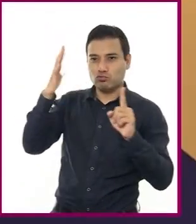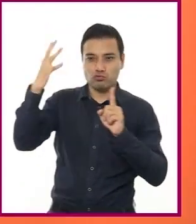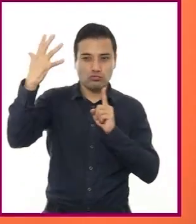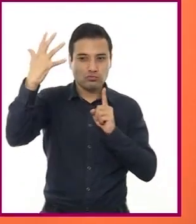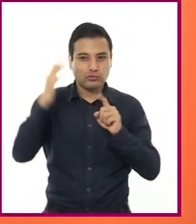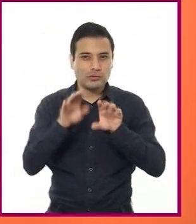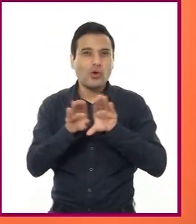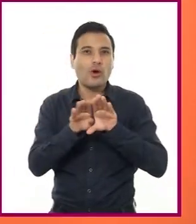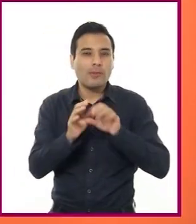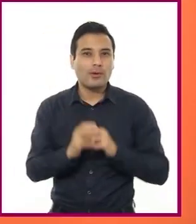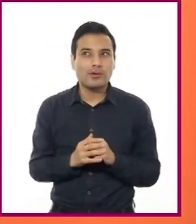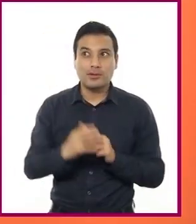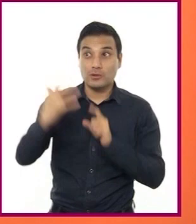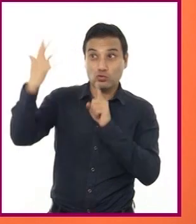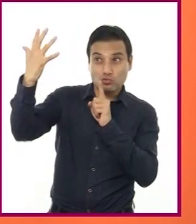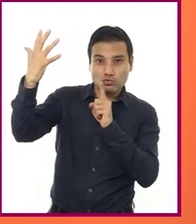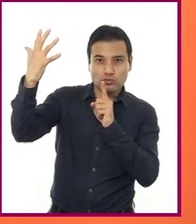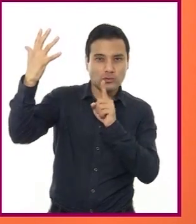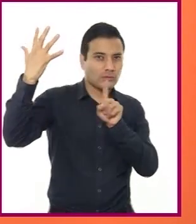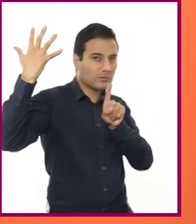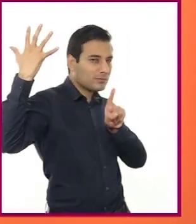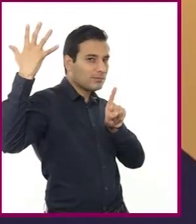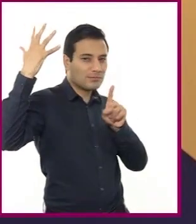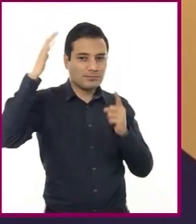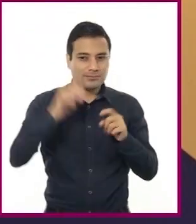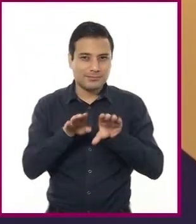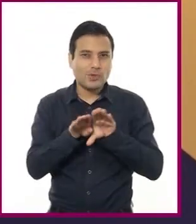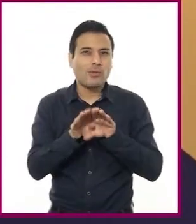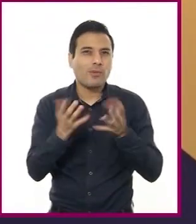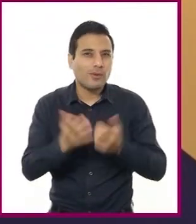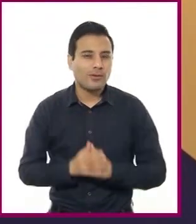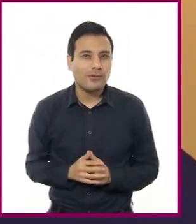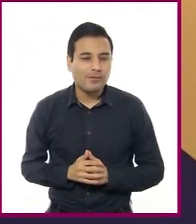de frente a él o dándole la espalda?